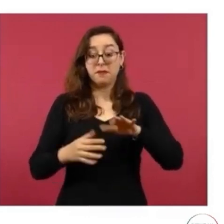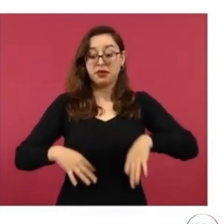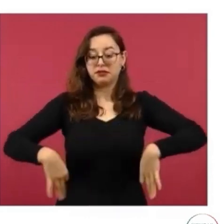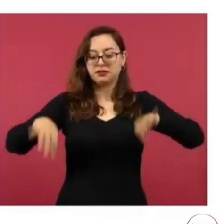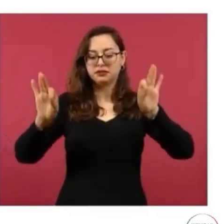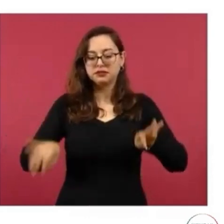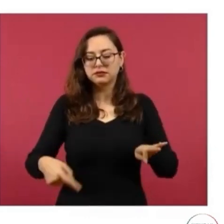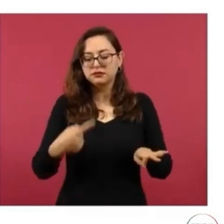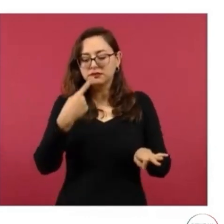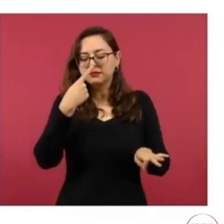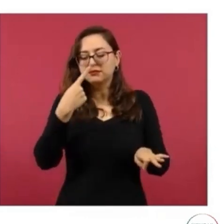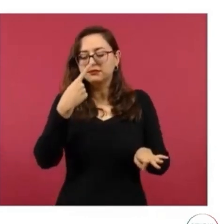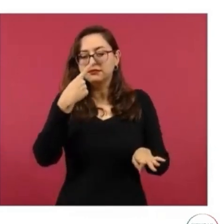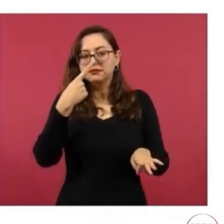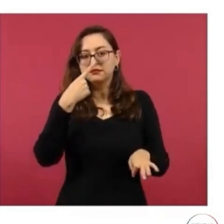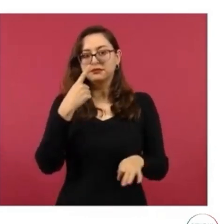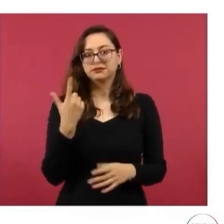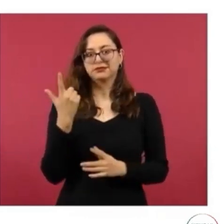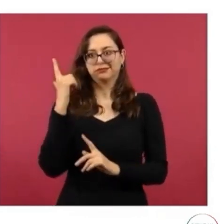olía a pólvora.